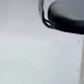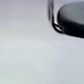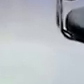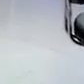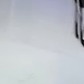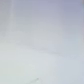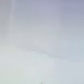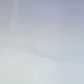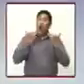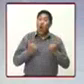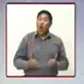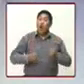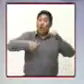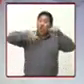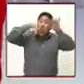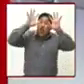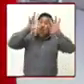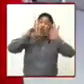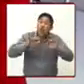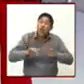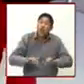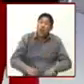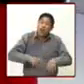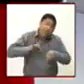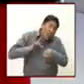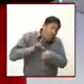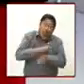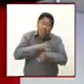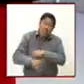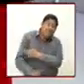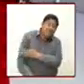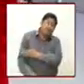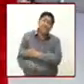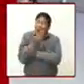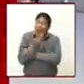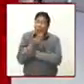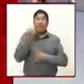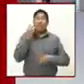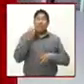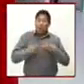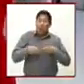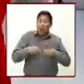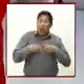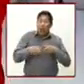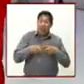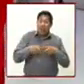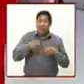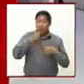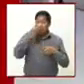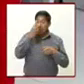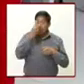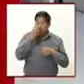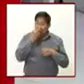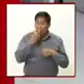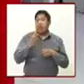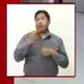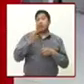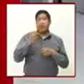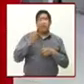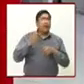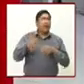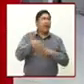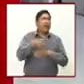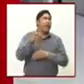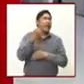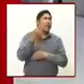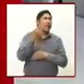hoy con la lluvia que cayó de este muy tempranito en la mañana pues hubo problemas en la costanerita que está justamente entre la